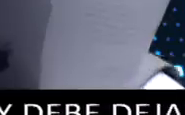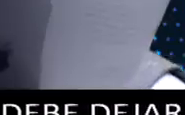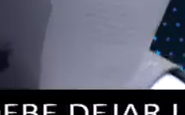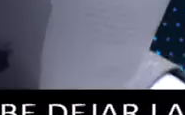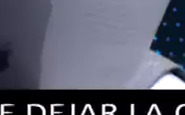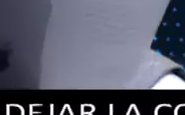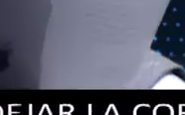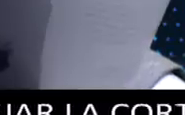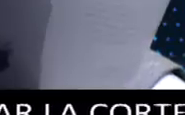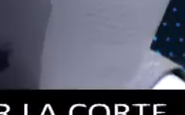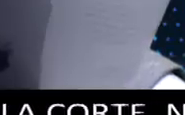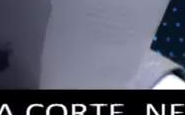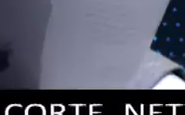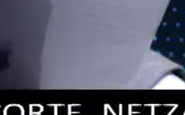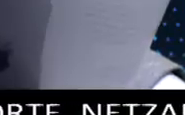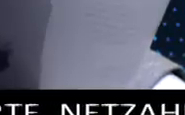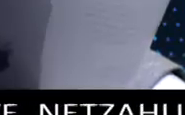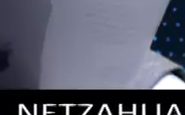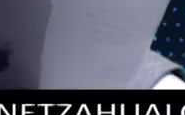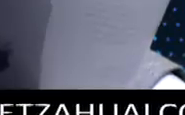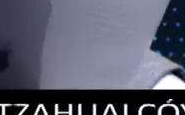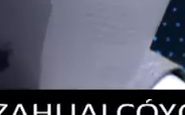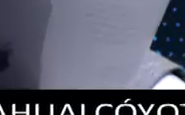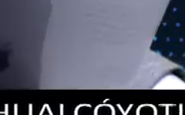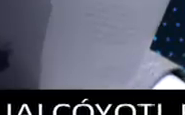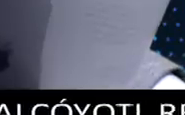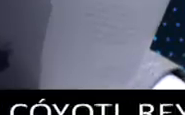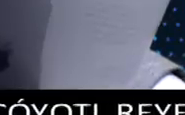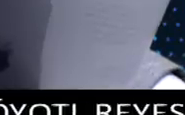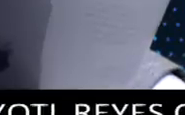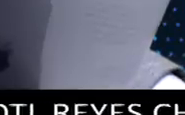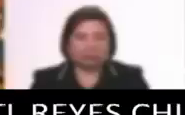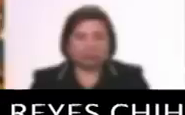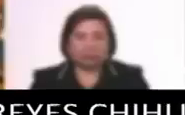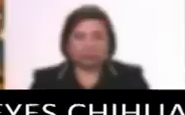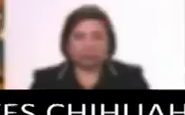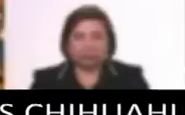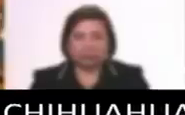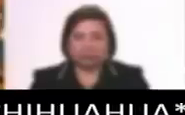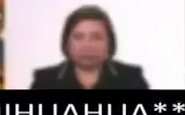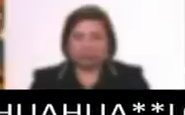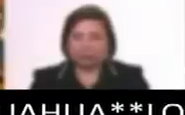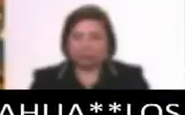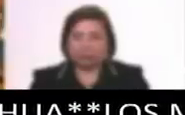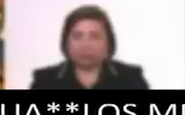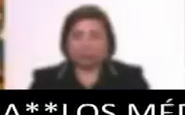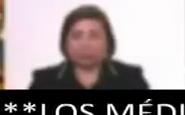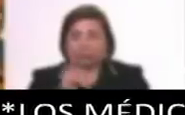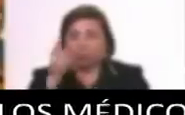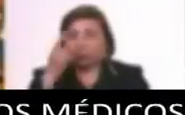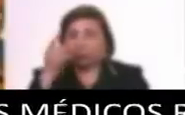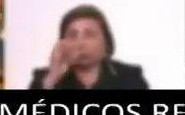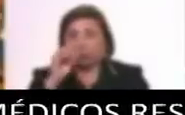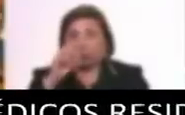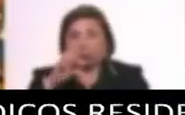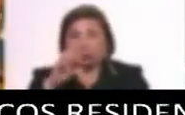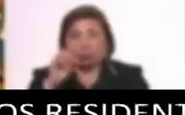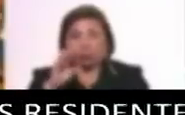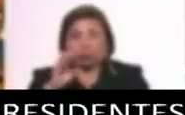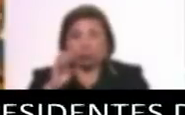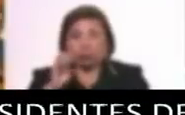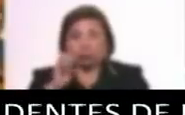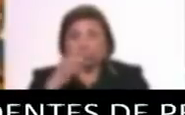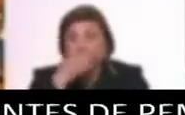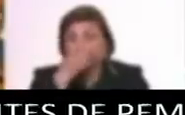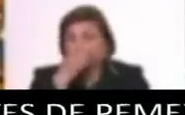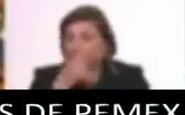presidente Andrés Manuel López Obrador, vive un nuevo capítulo luego de que con 61 votos a favor, 41 en contra y 5